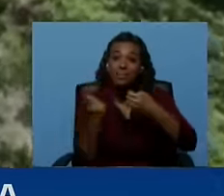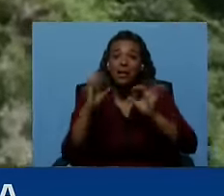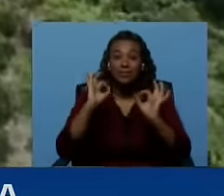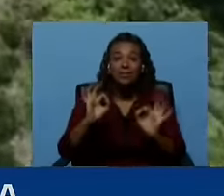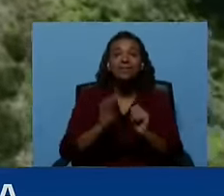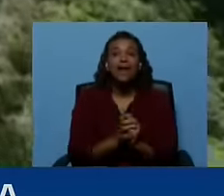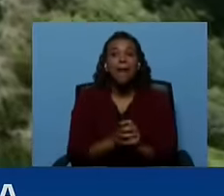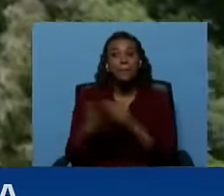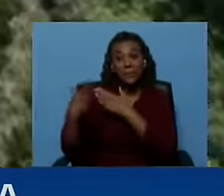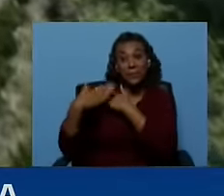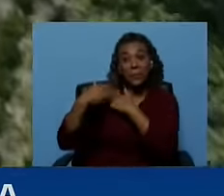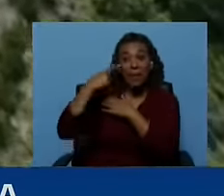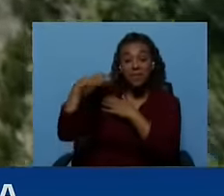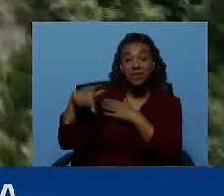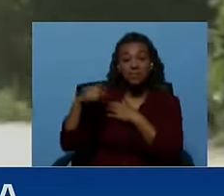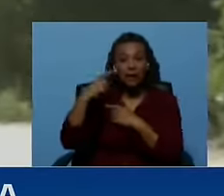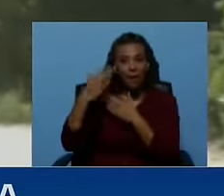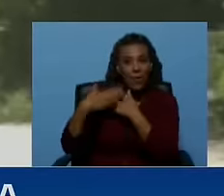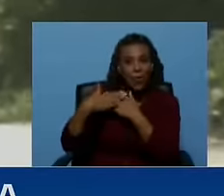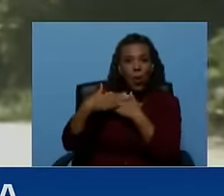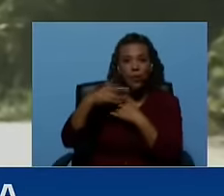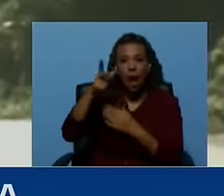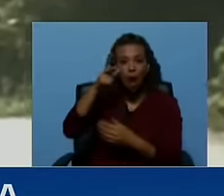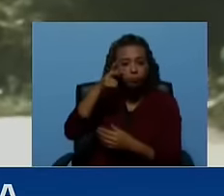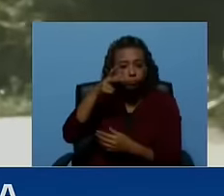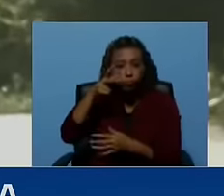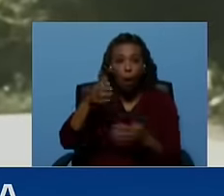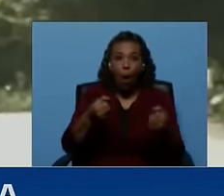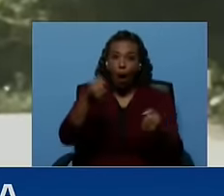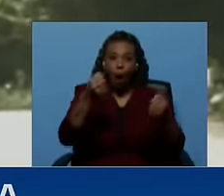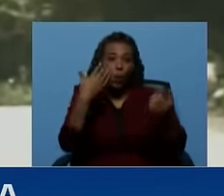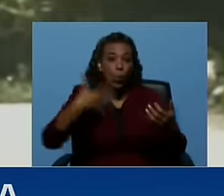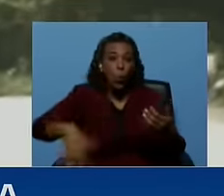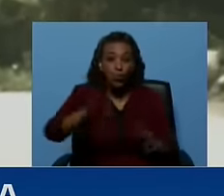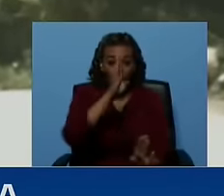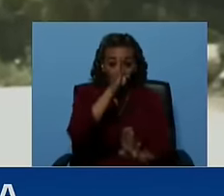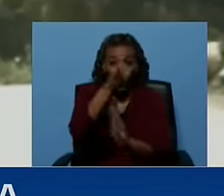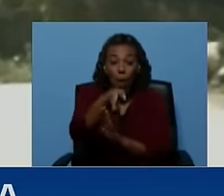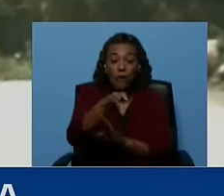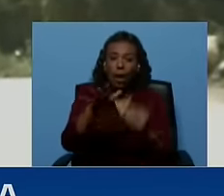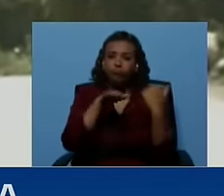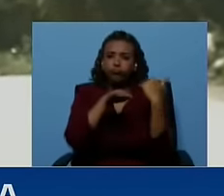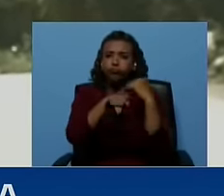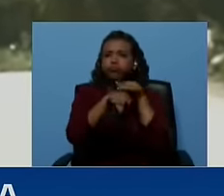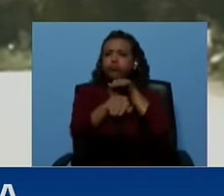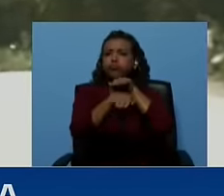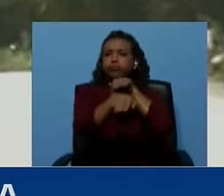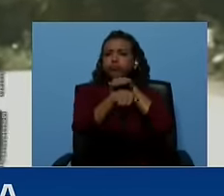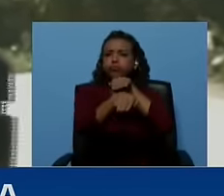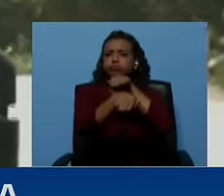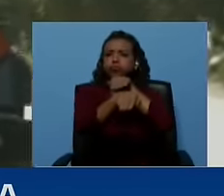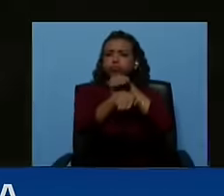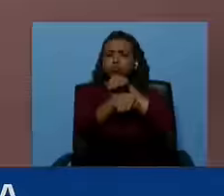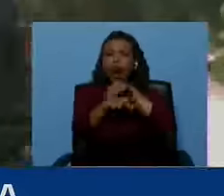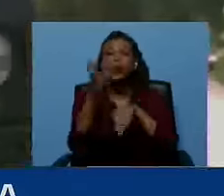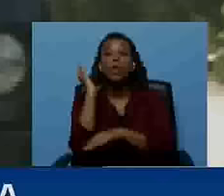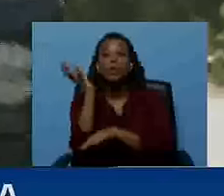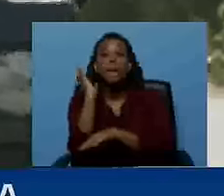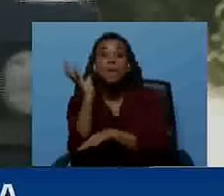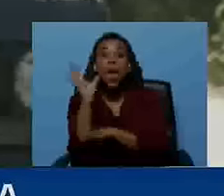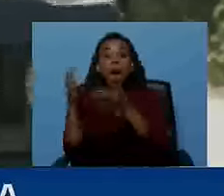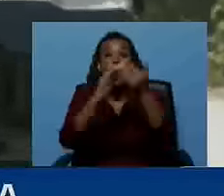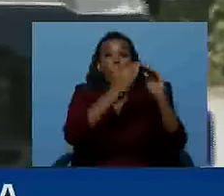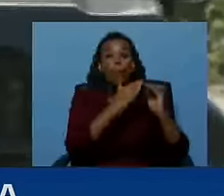están diciendo De hecho que en esta grabación que estamos viendo el presidente se dirige en la Caravana de vehículos a una asamblea con los